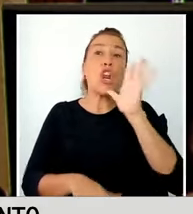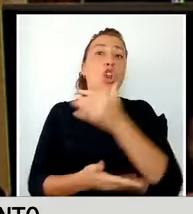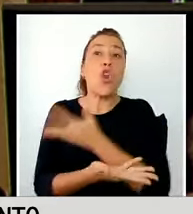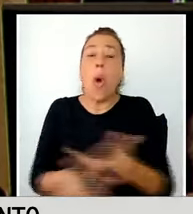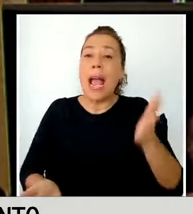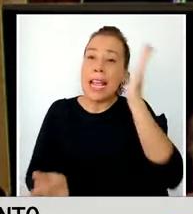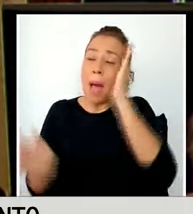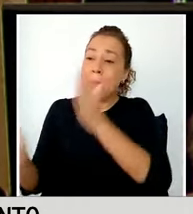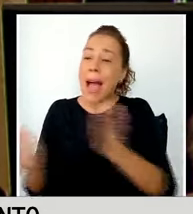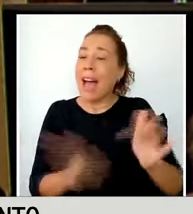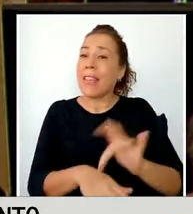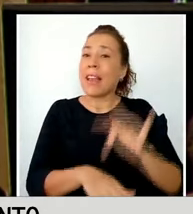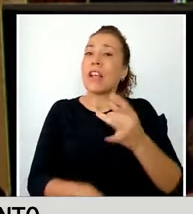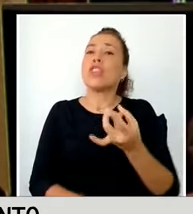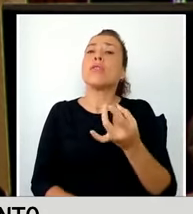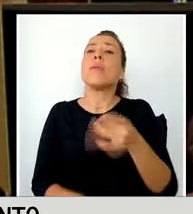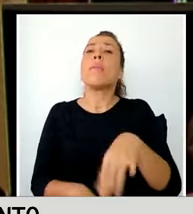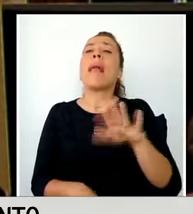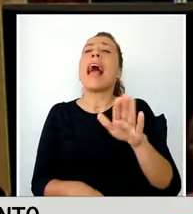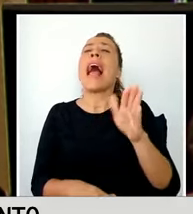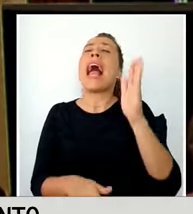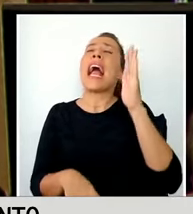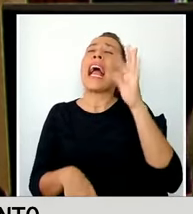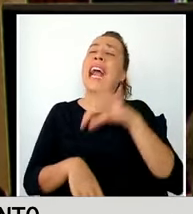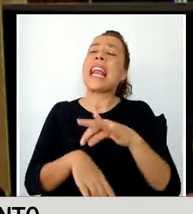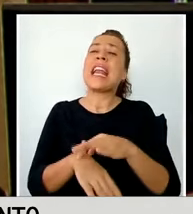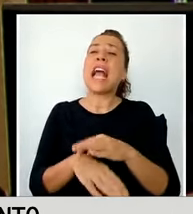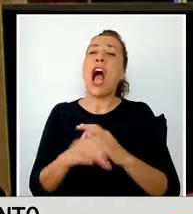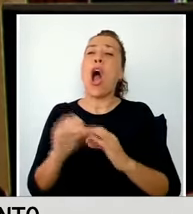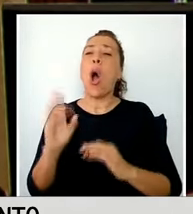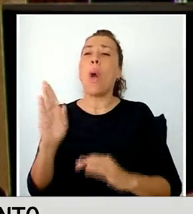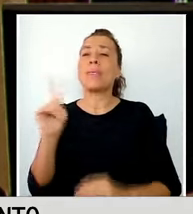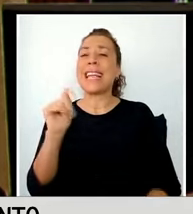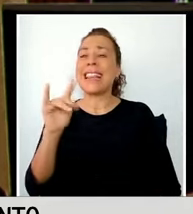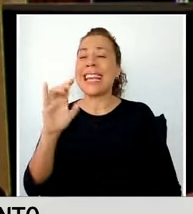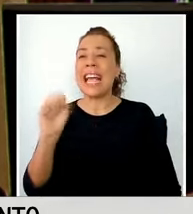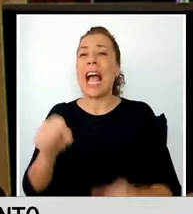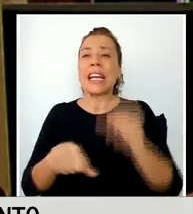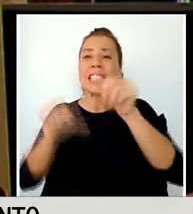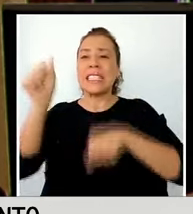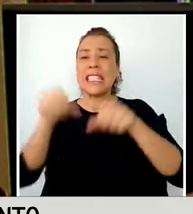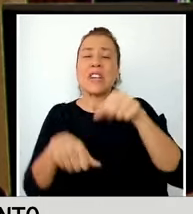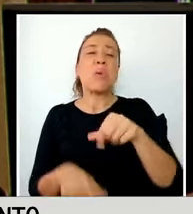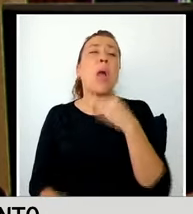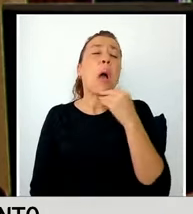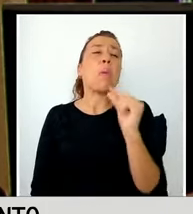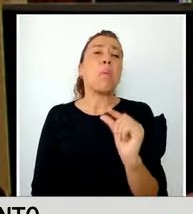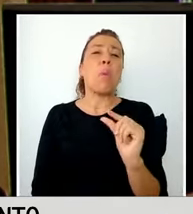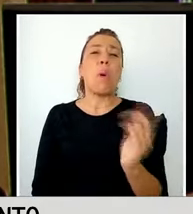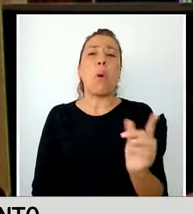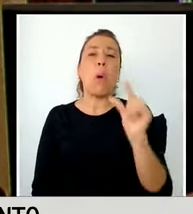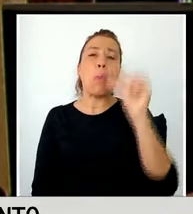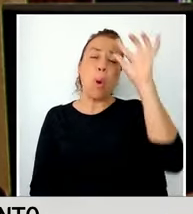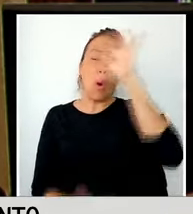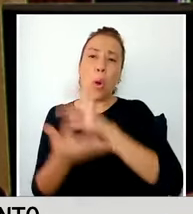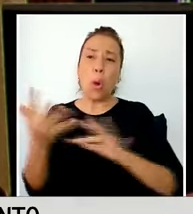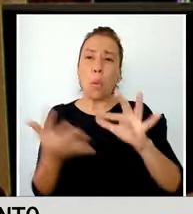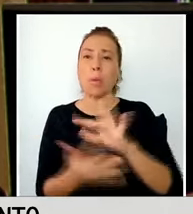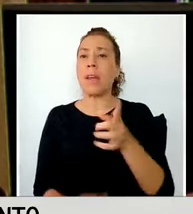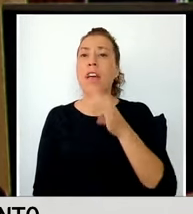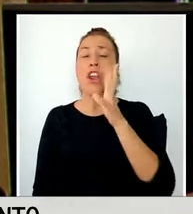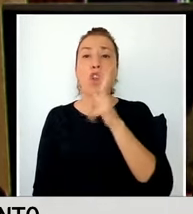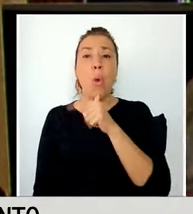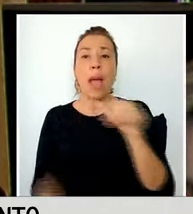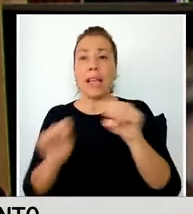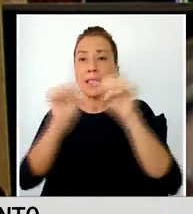son clínicas obstétricas la mayoría son clínicas de cirugías menores o de menor complejidad que no cuentan con sistemas de